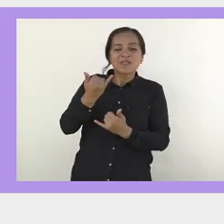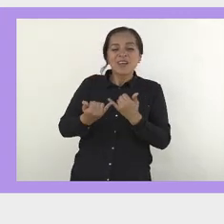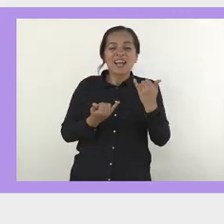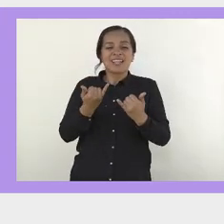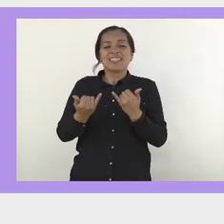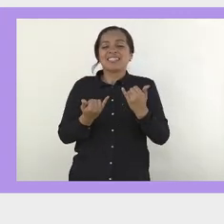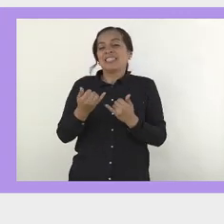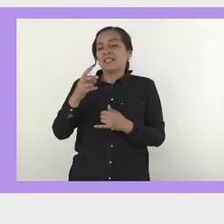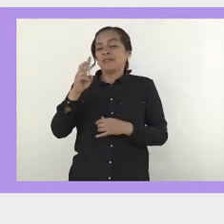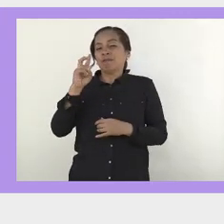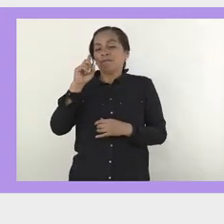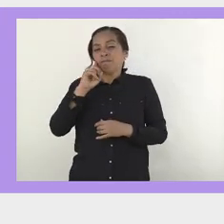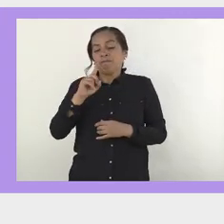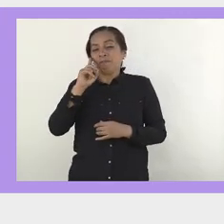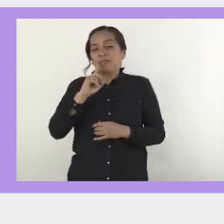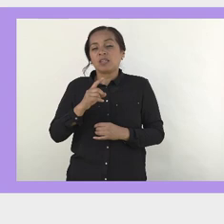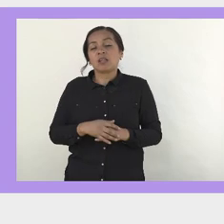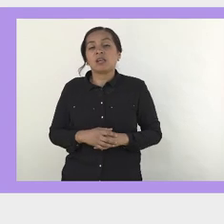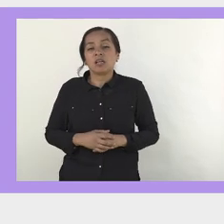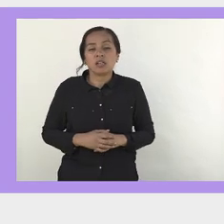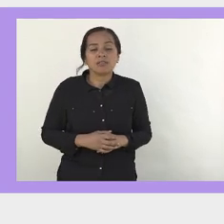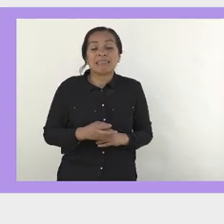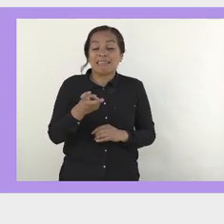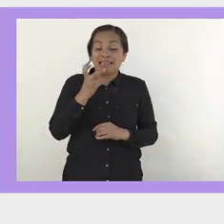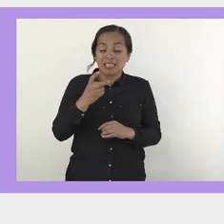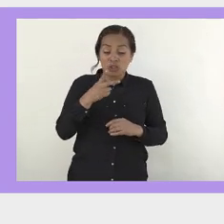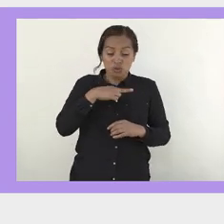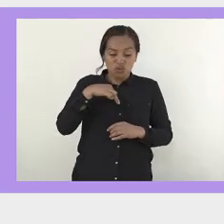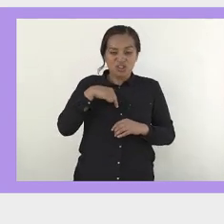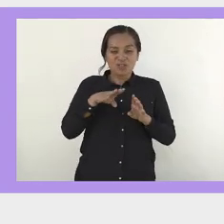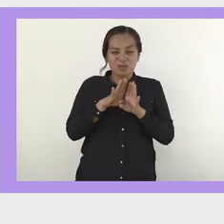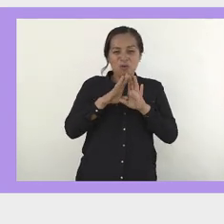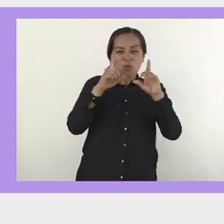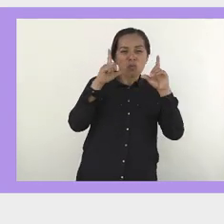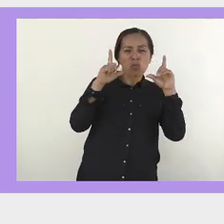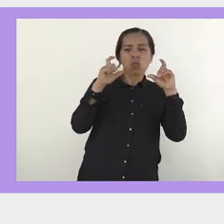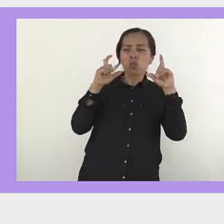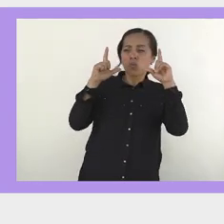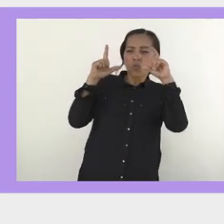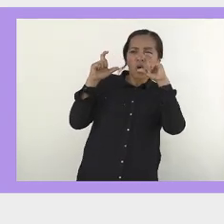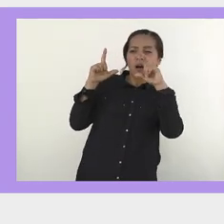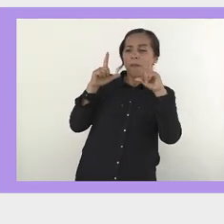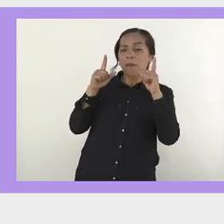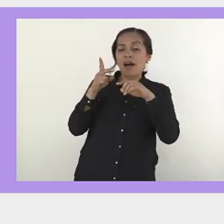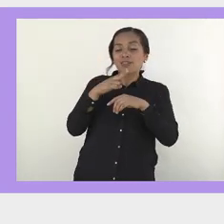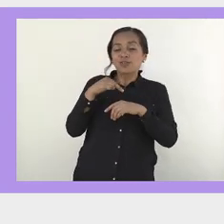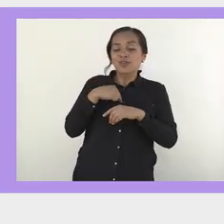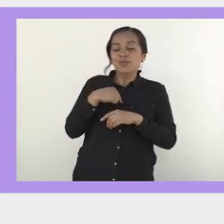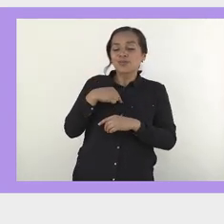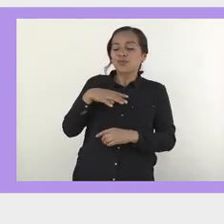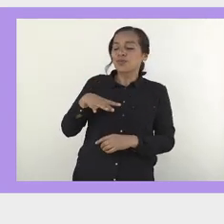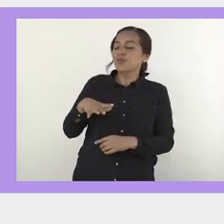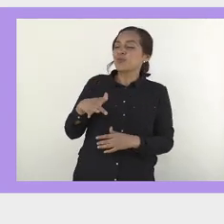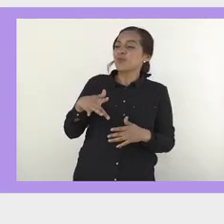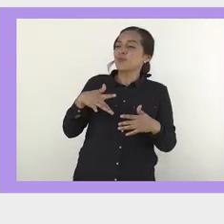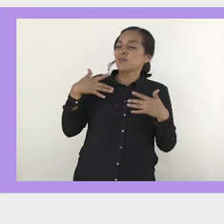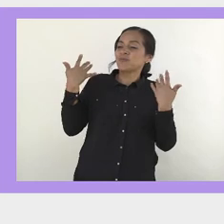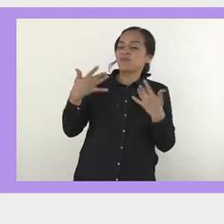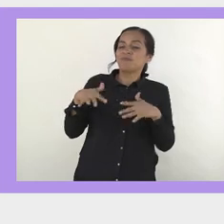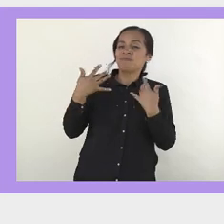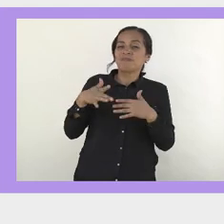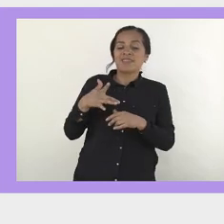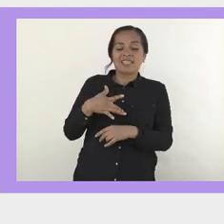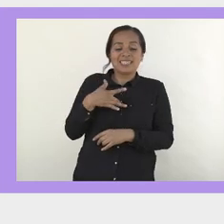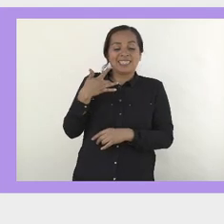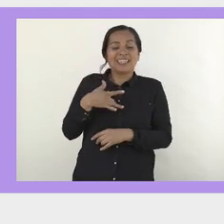también creo que eso nos nos impulsa a dar nuestro 200% creo que que cuando